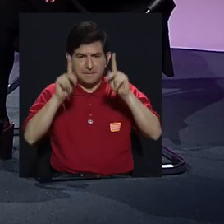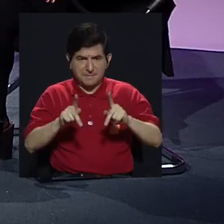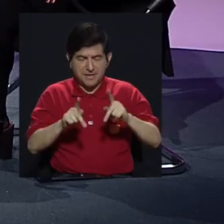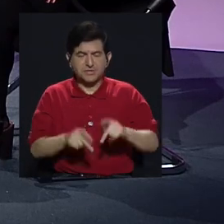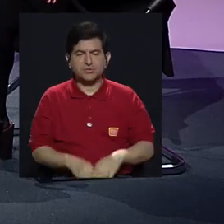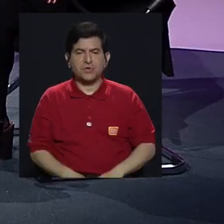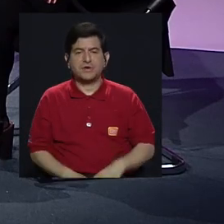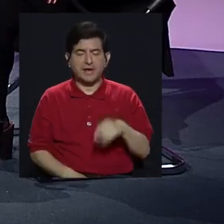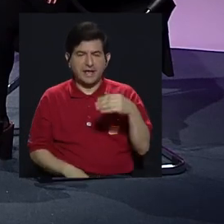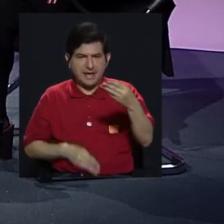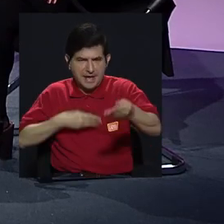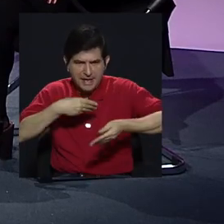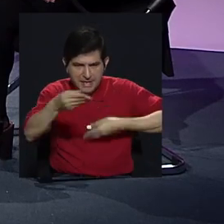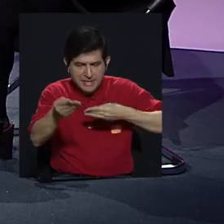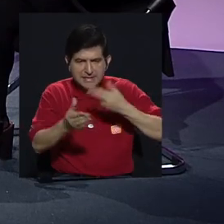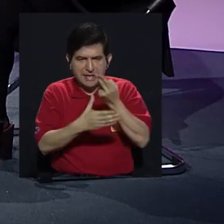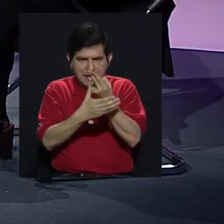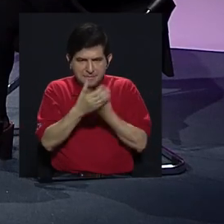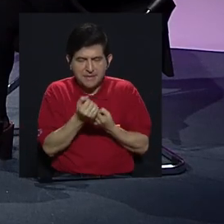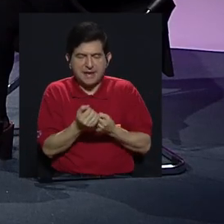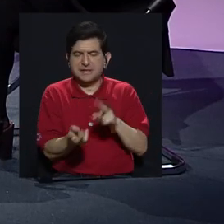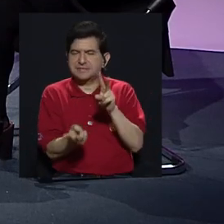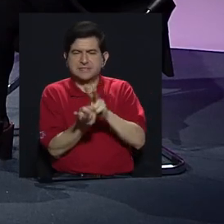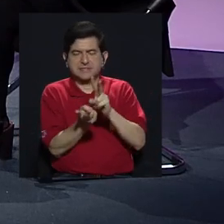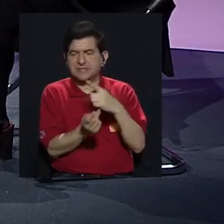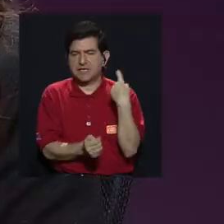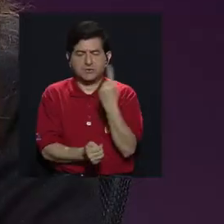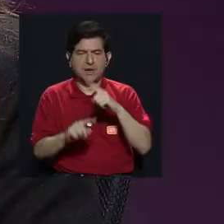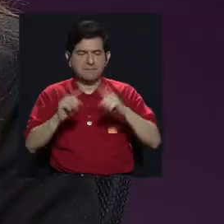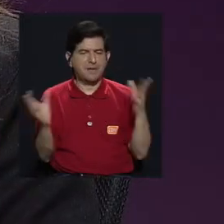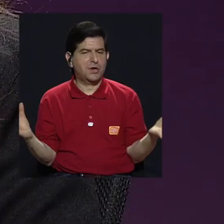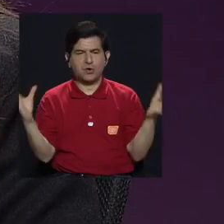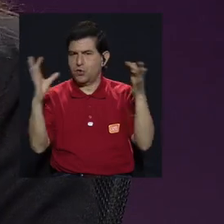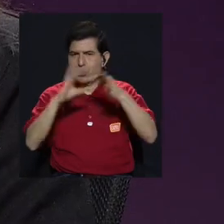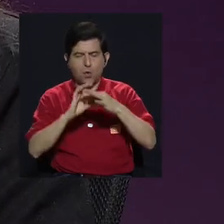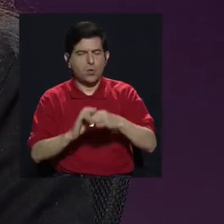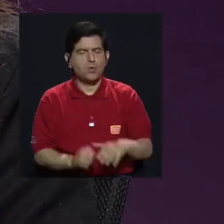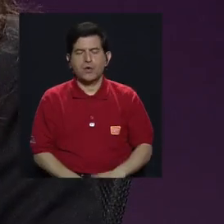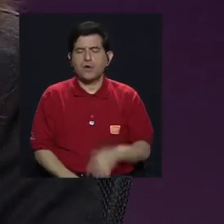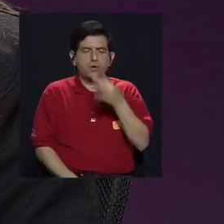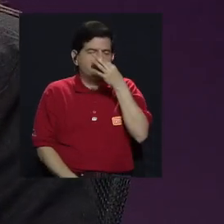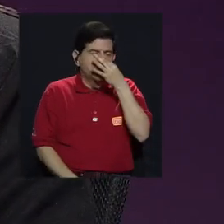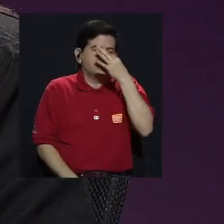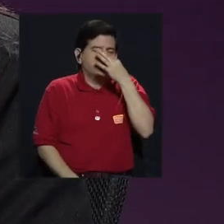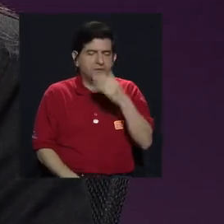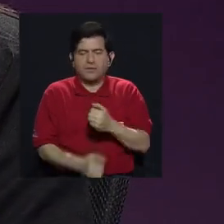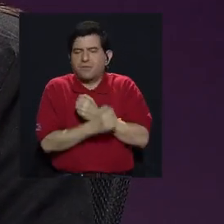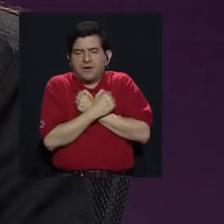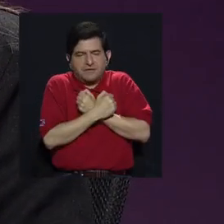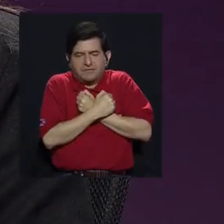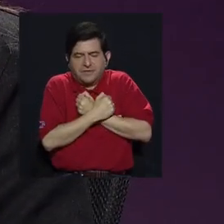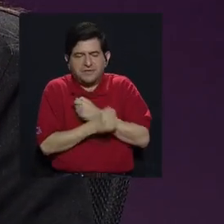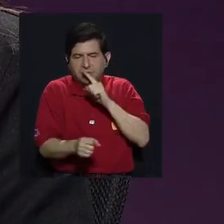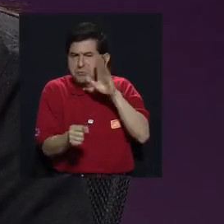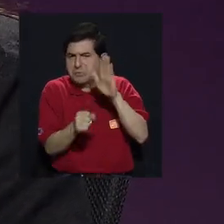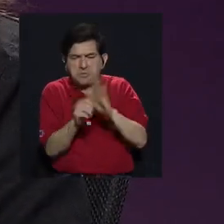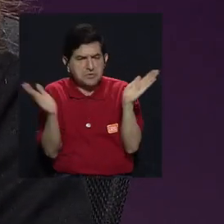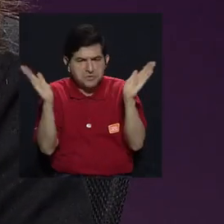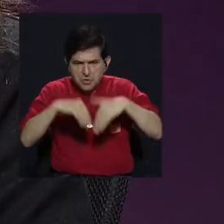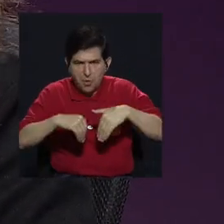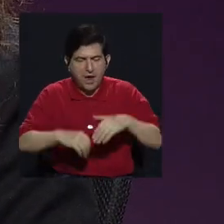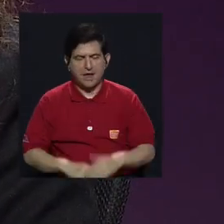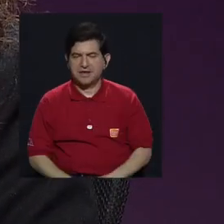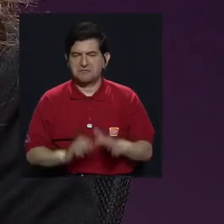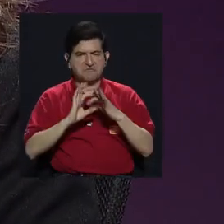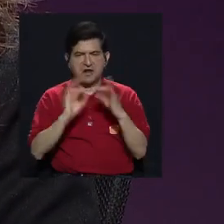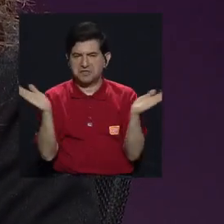es intercambio de parejas sexual, meramente, pero no hay vinculación romántica, no hay vinculación afectiva, no hay compromiso, no hay